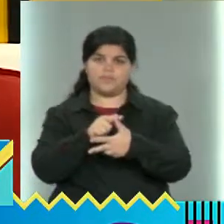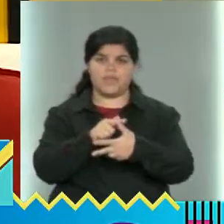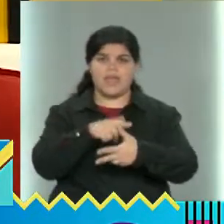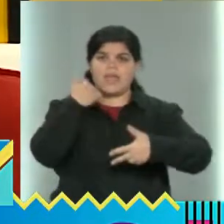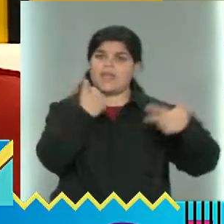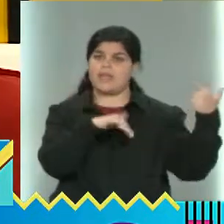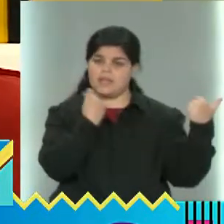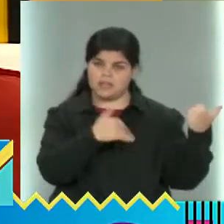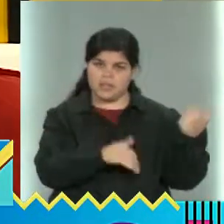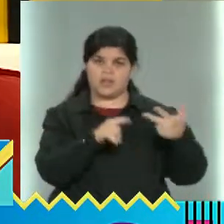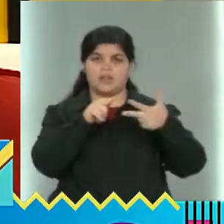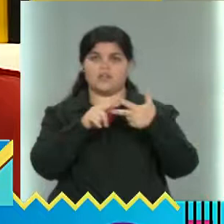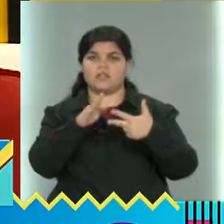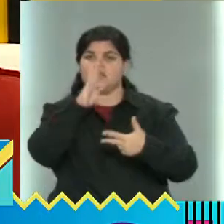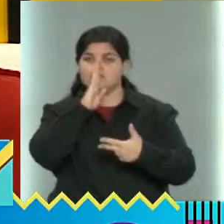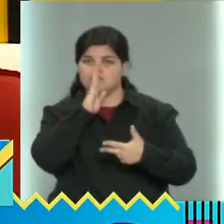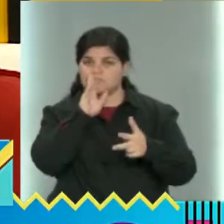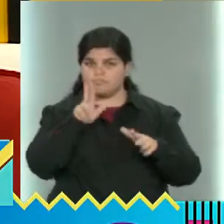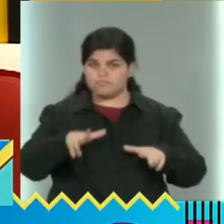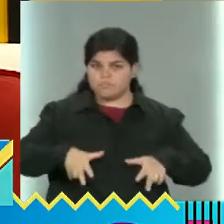silencio y...